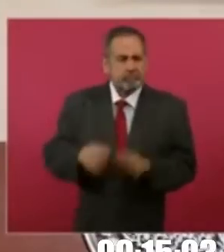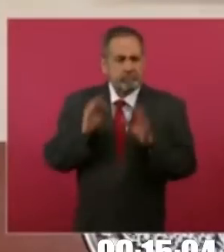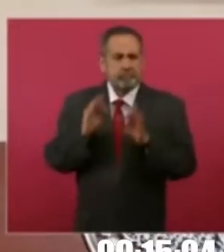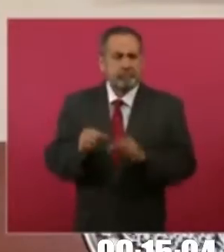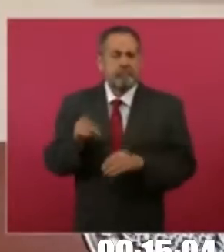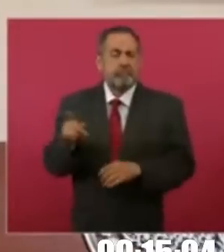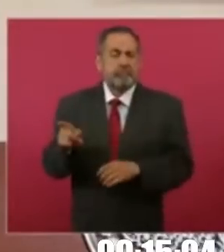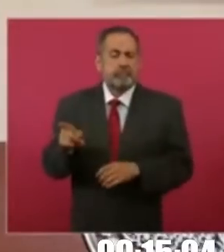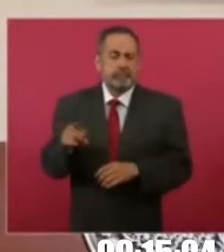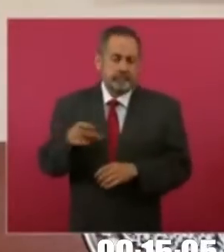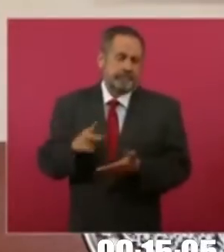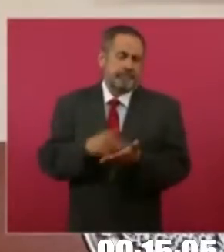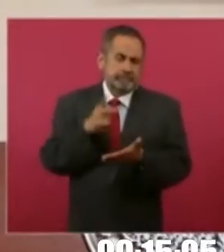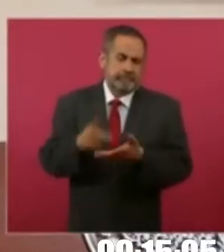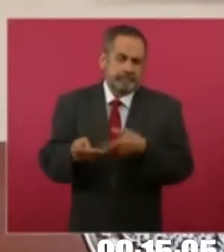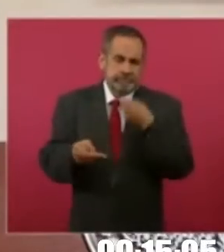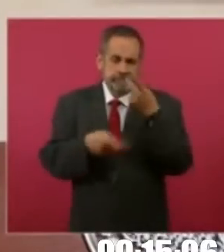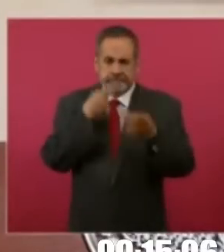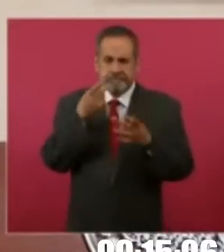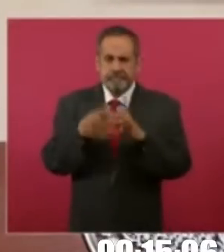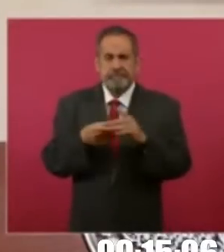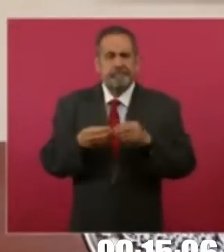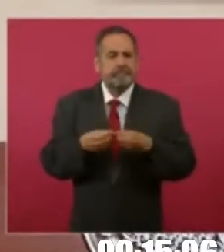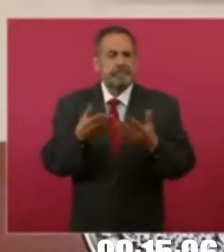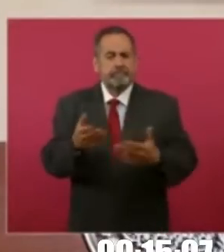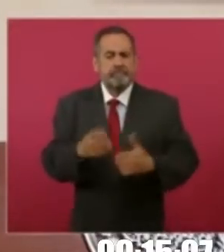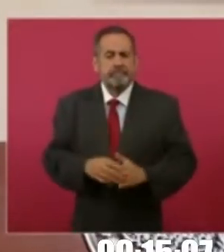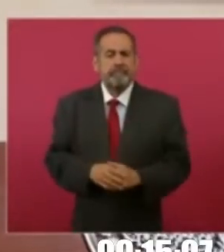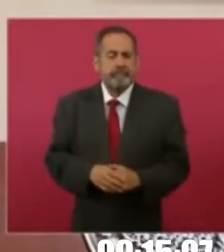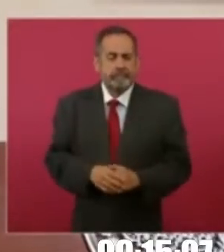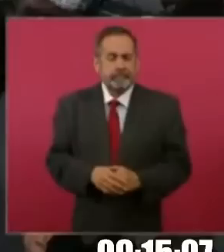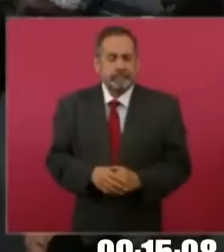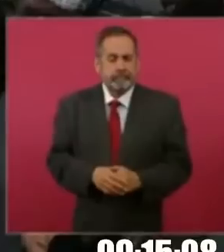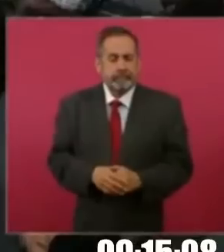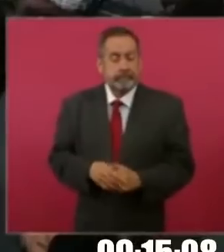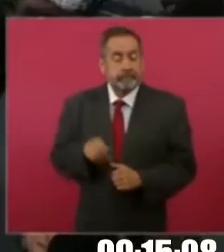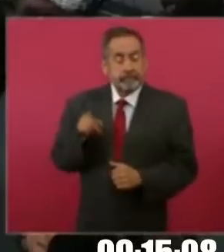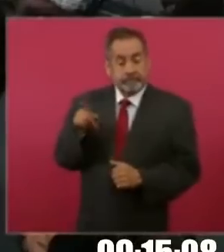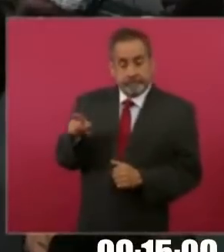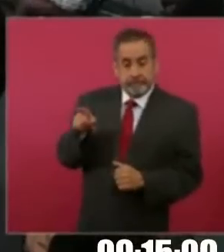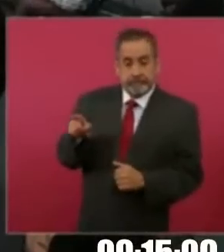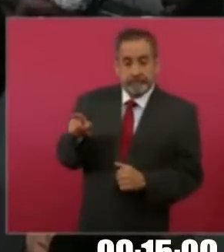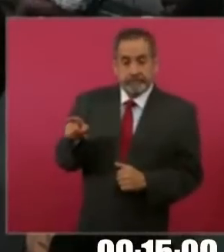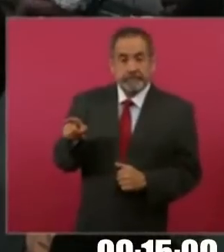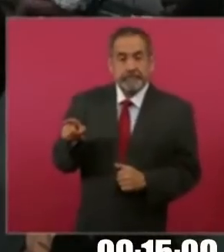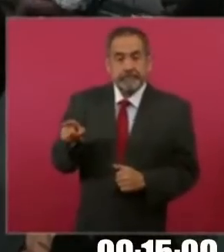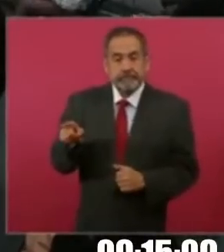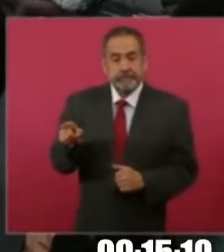es expresado aquí Él recibió